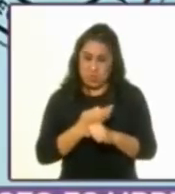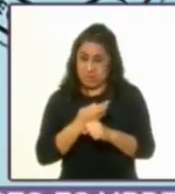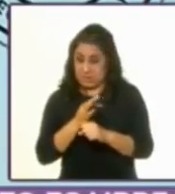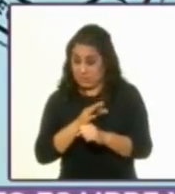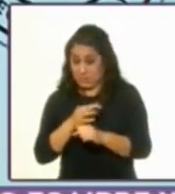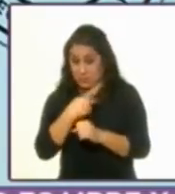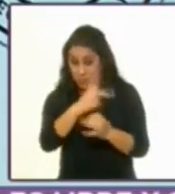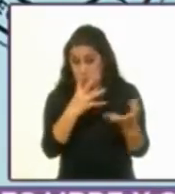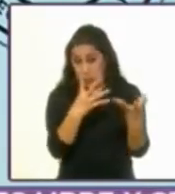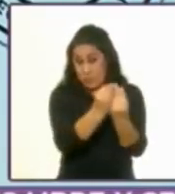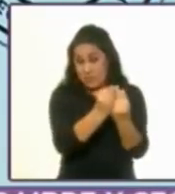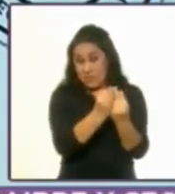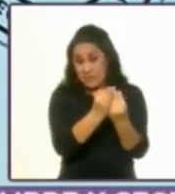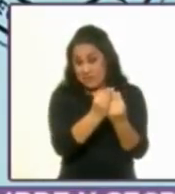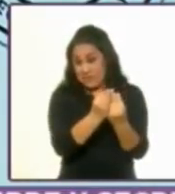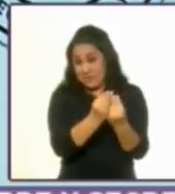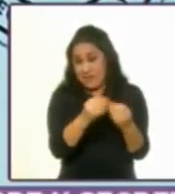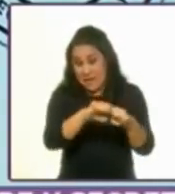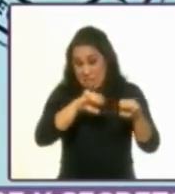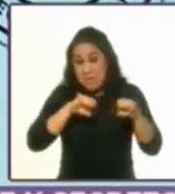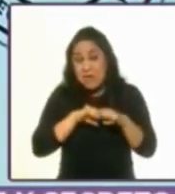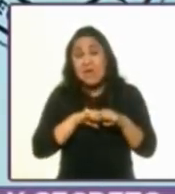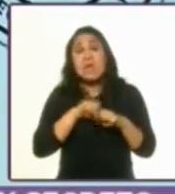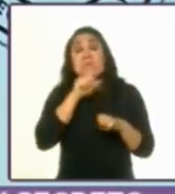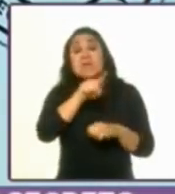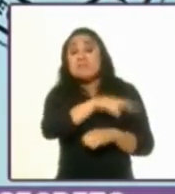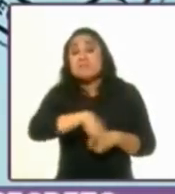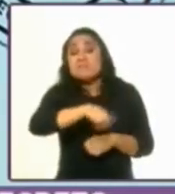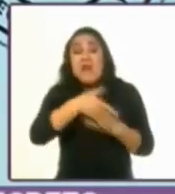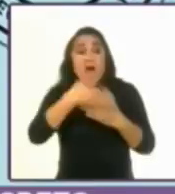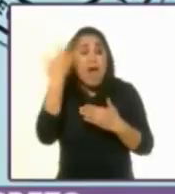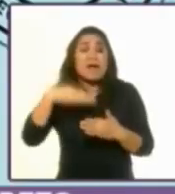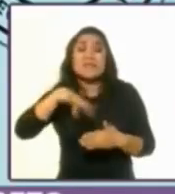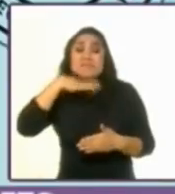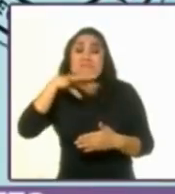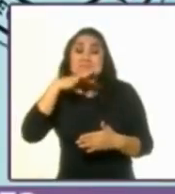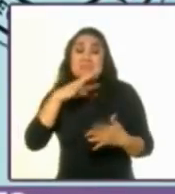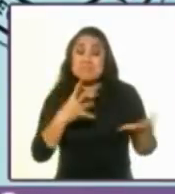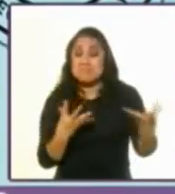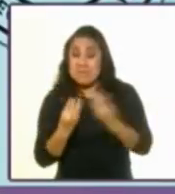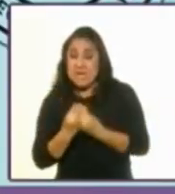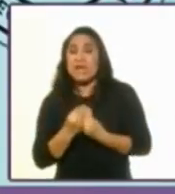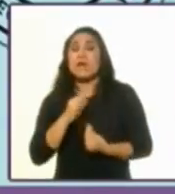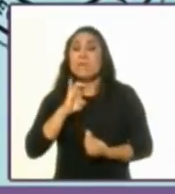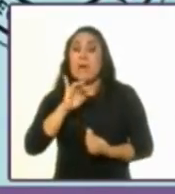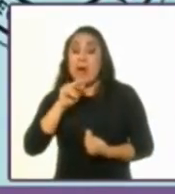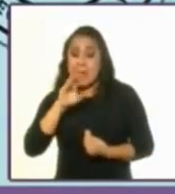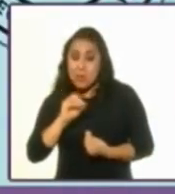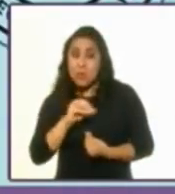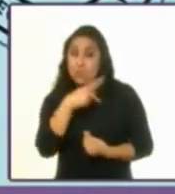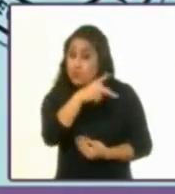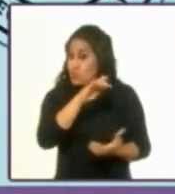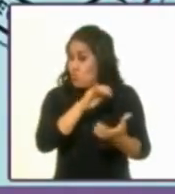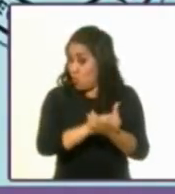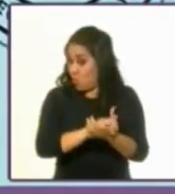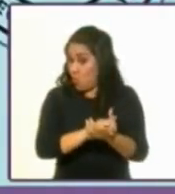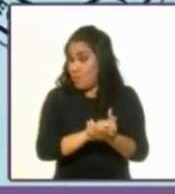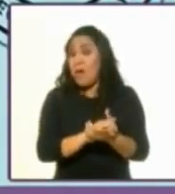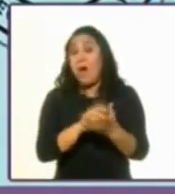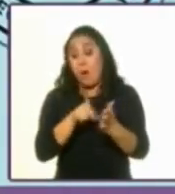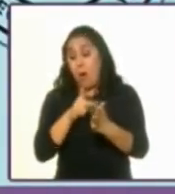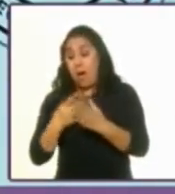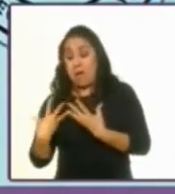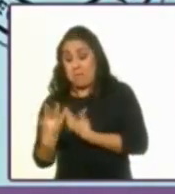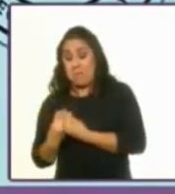son justamente los que llenaron de corrupción en su momento a nuestro partido bejarano carlos y más tu esposo hoy están en tu campaña